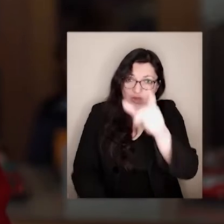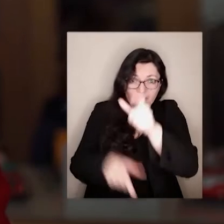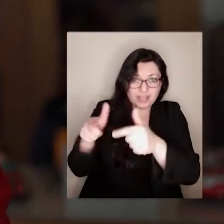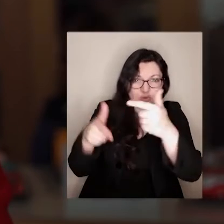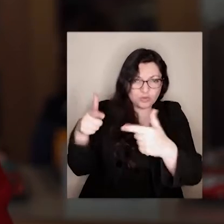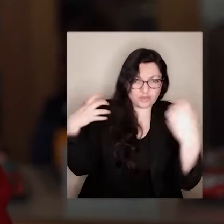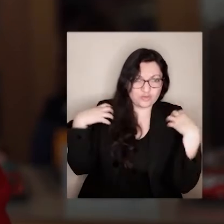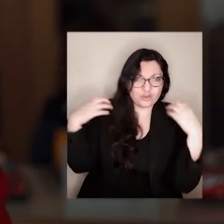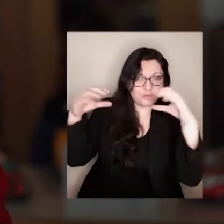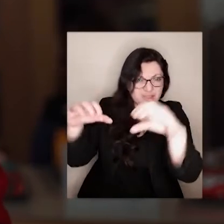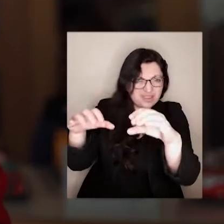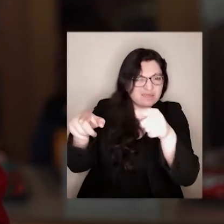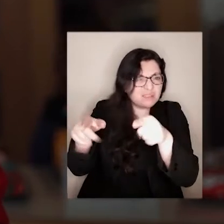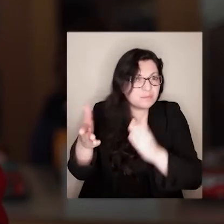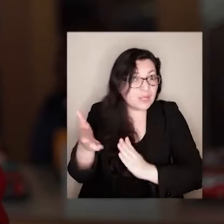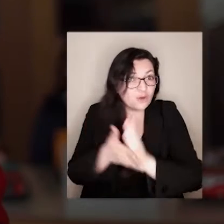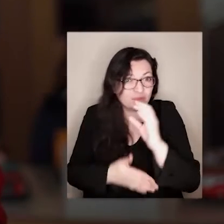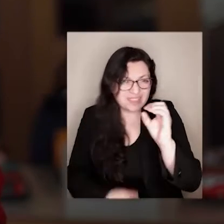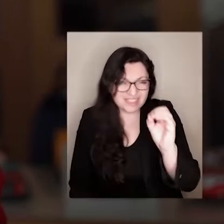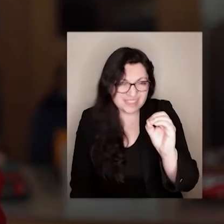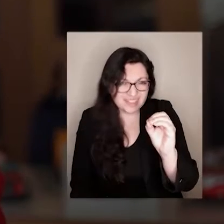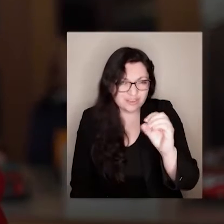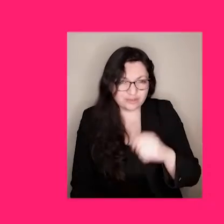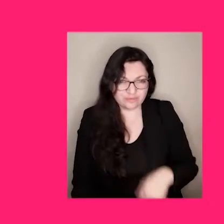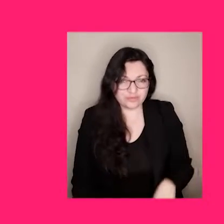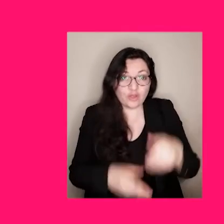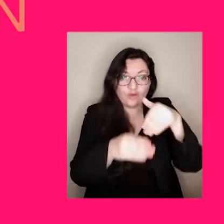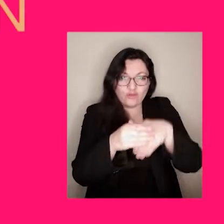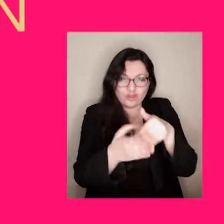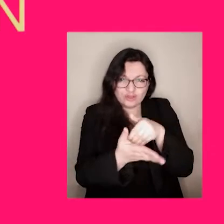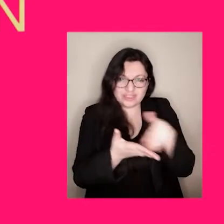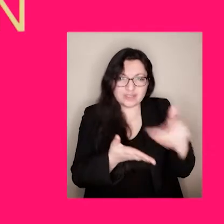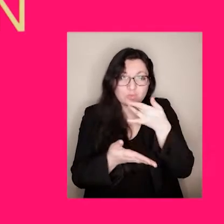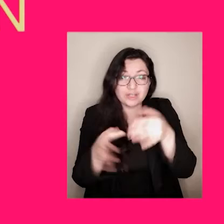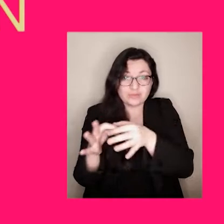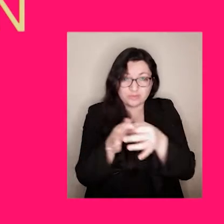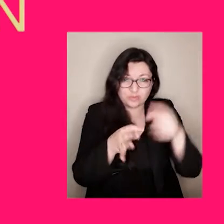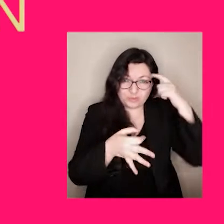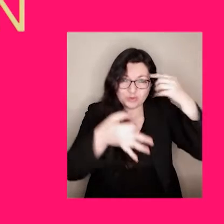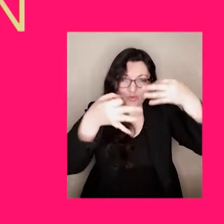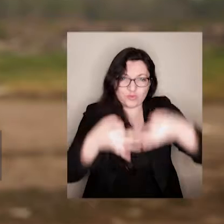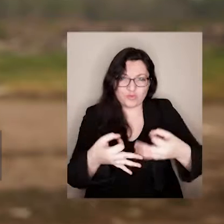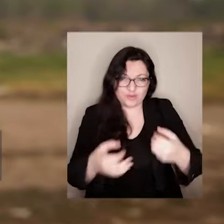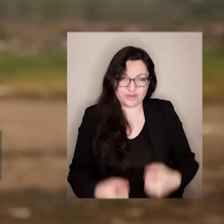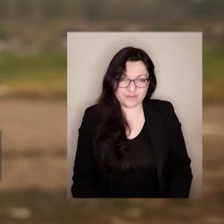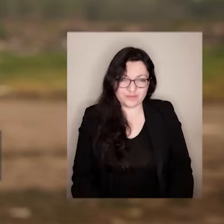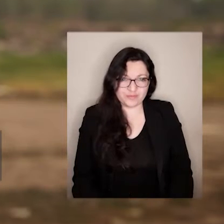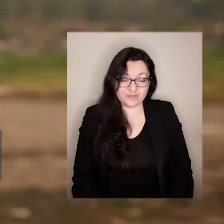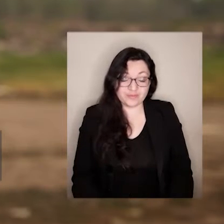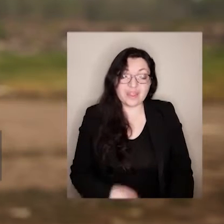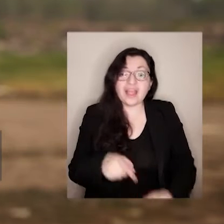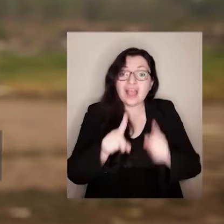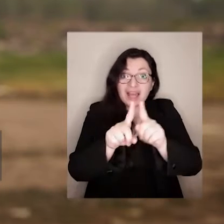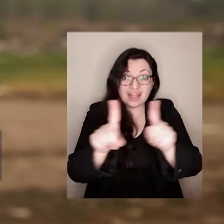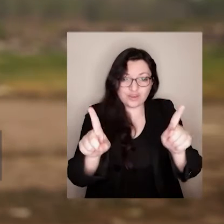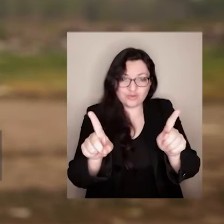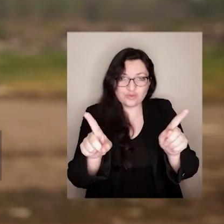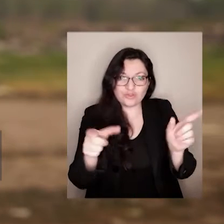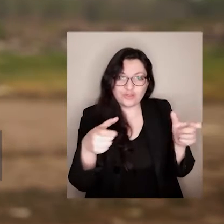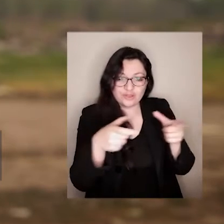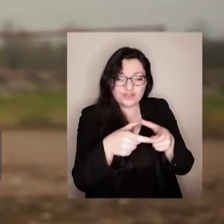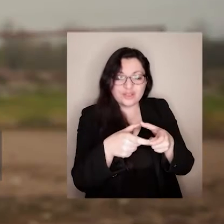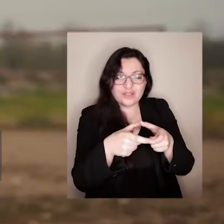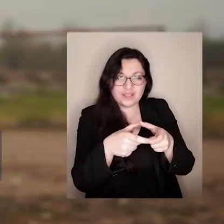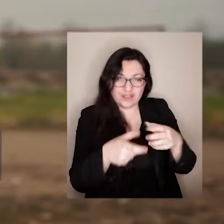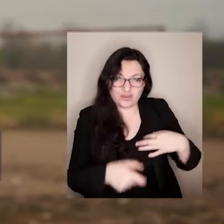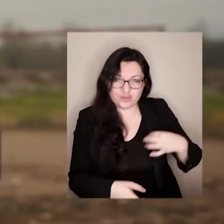a esos políticos en una hoja en blanco? Voto rechazo por sentido común. Cada miembro de la Asamblea